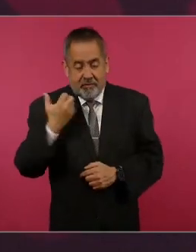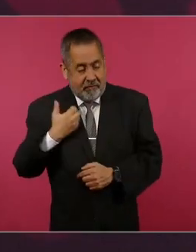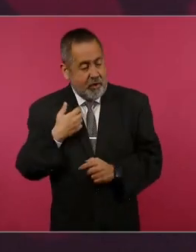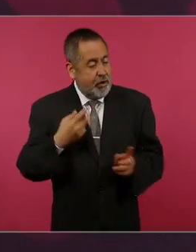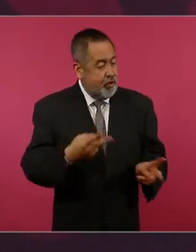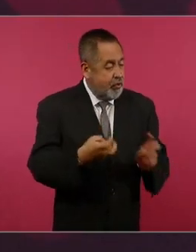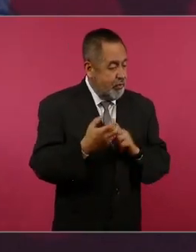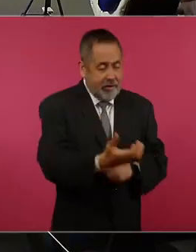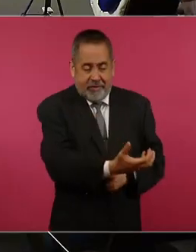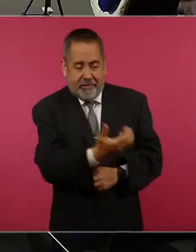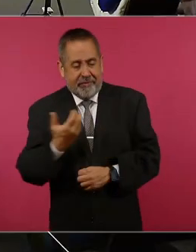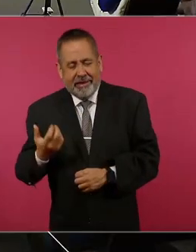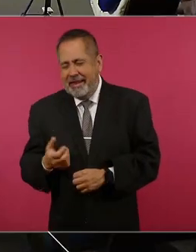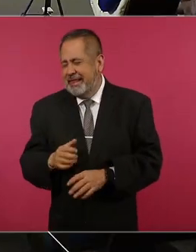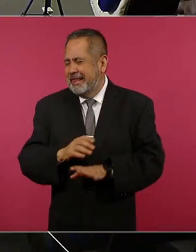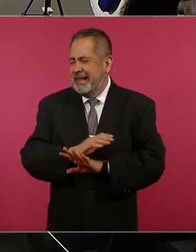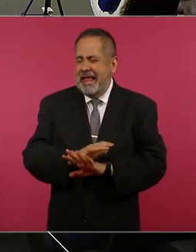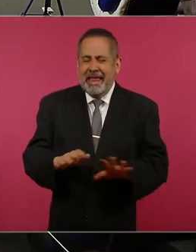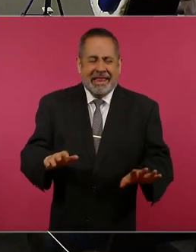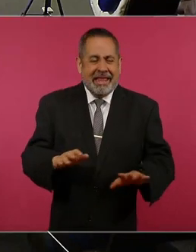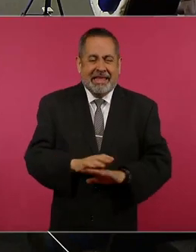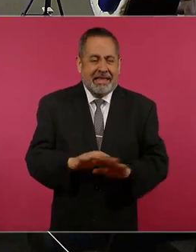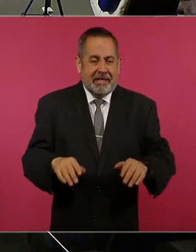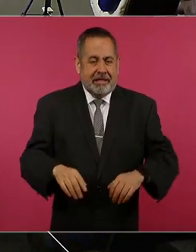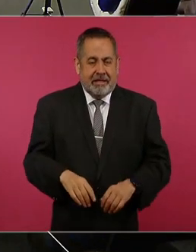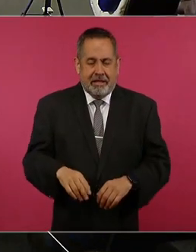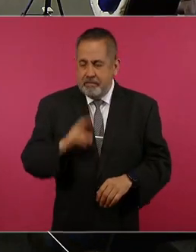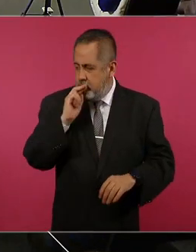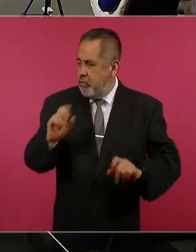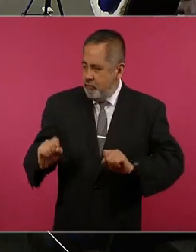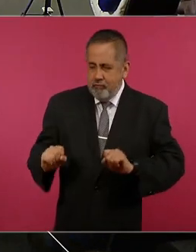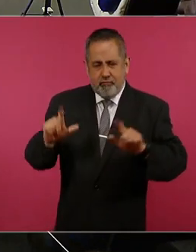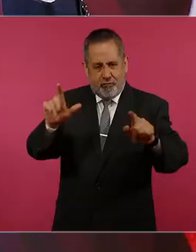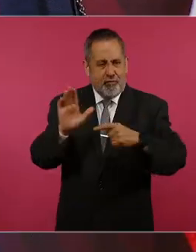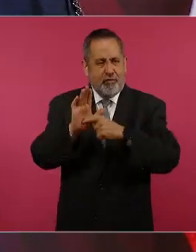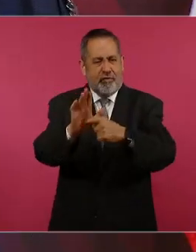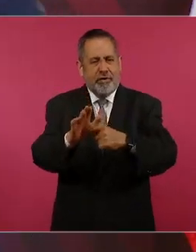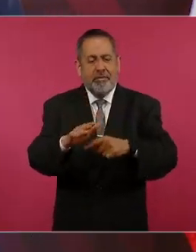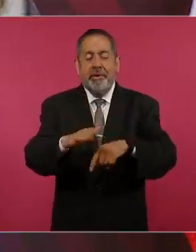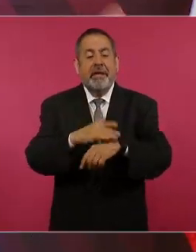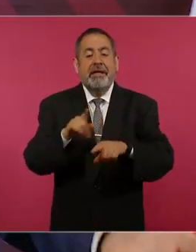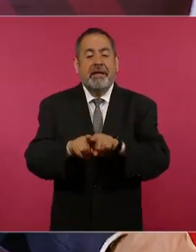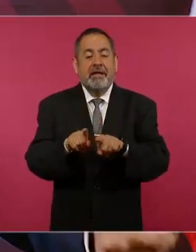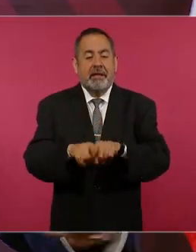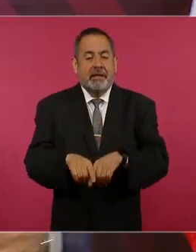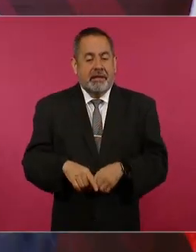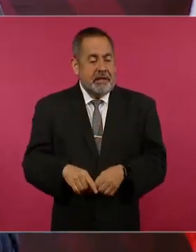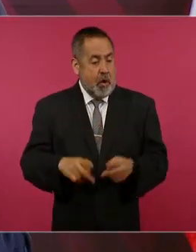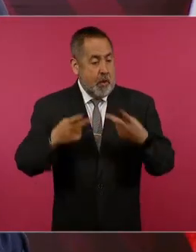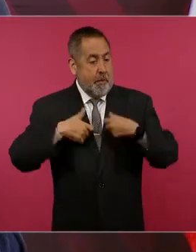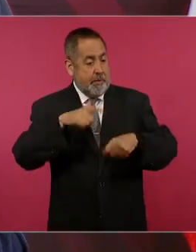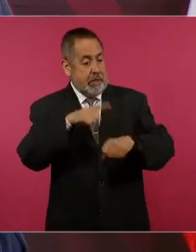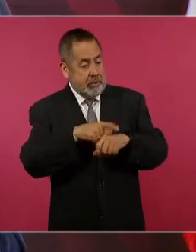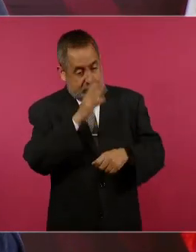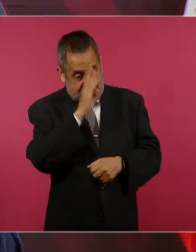¿por qué no pones?, porque también esto no es nada personal,